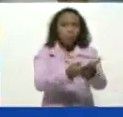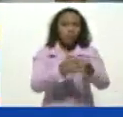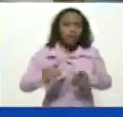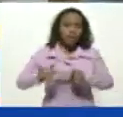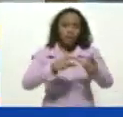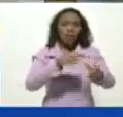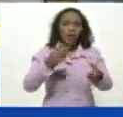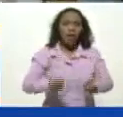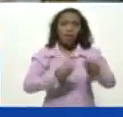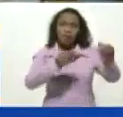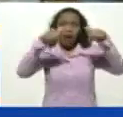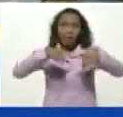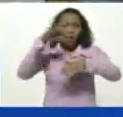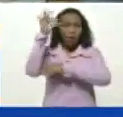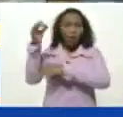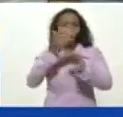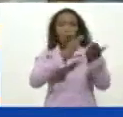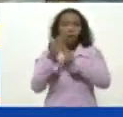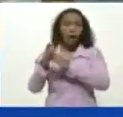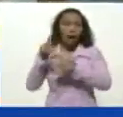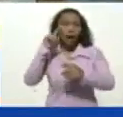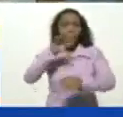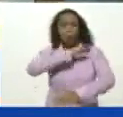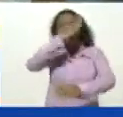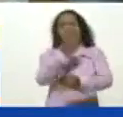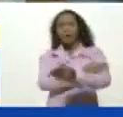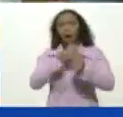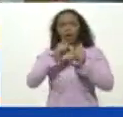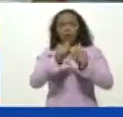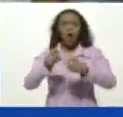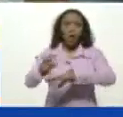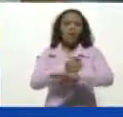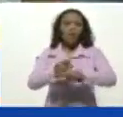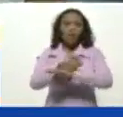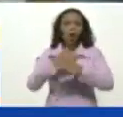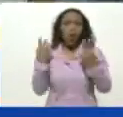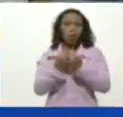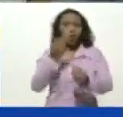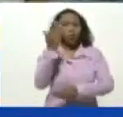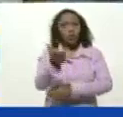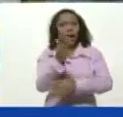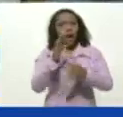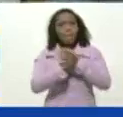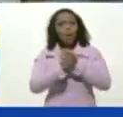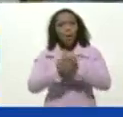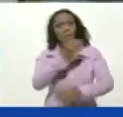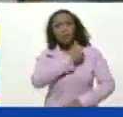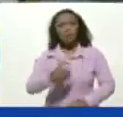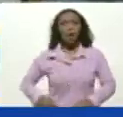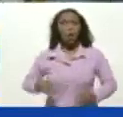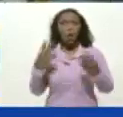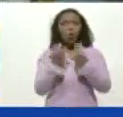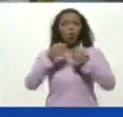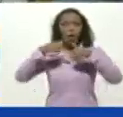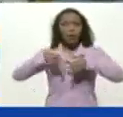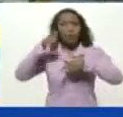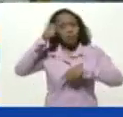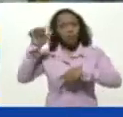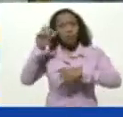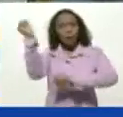que le da a este Consejo Comunal el poder para seguir gobernando junto a usted, camarada presidente, junto a este pueblo,